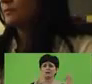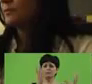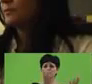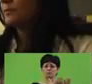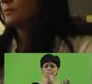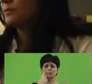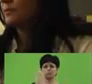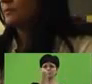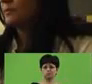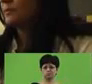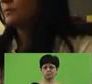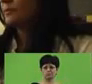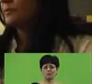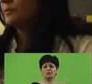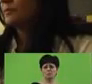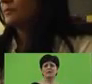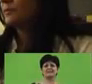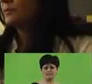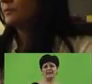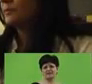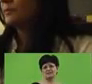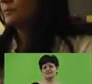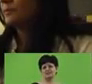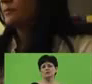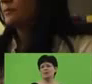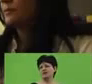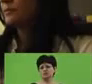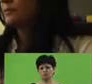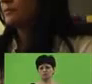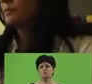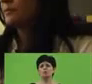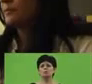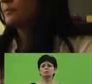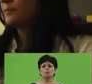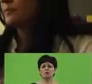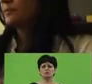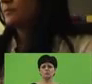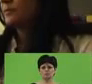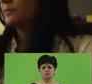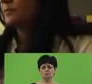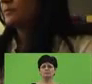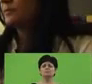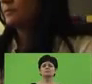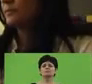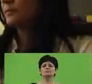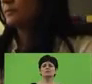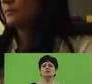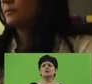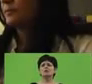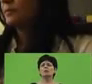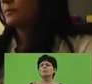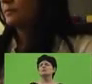tener un lugar en el mundo totalmente diferente. Van a tener el lugar que merecen, que merecemos todos, junto a nosotros y no como